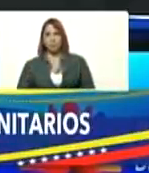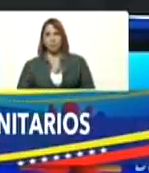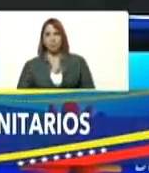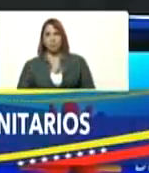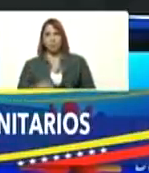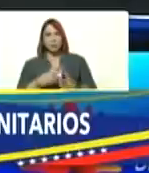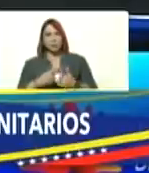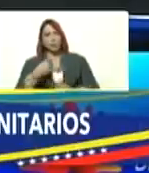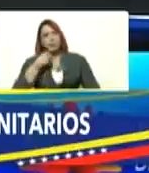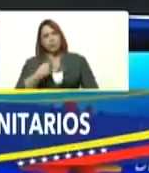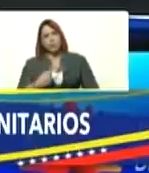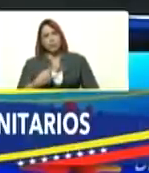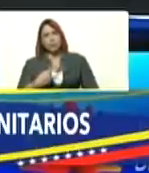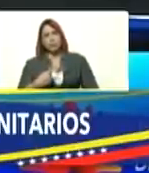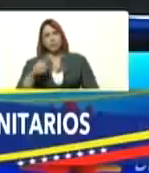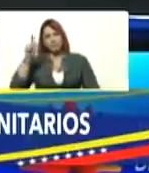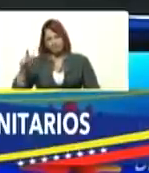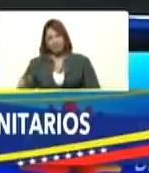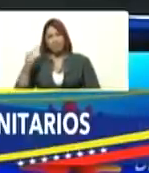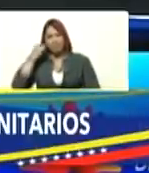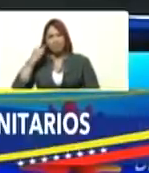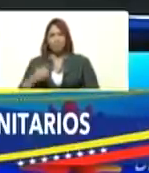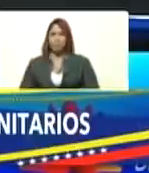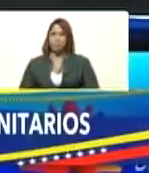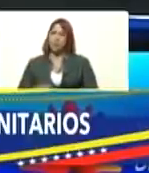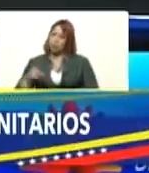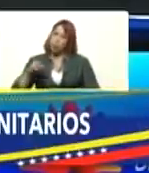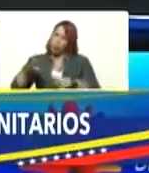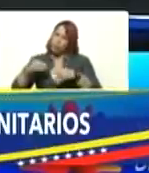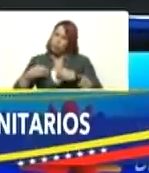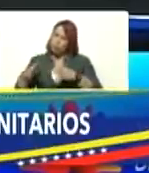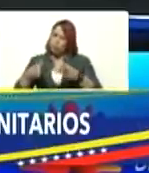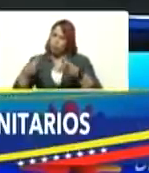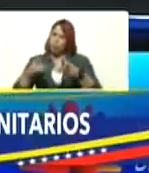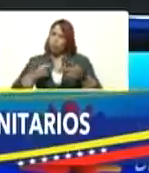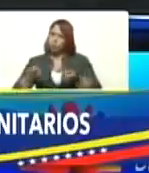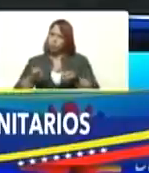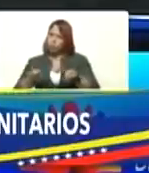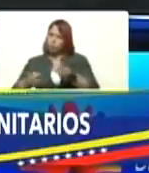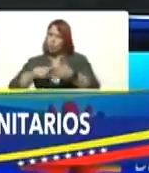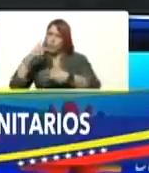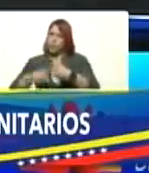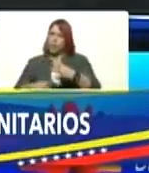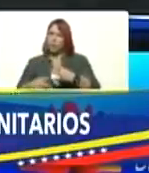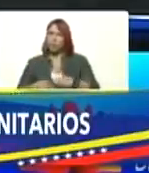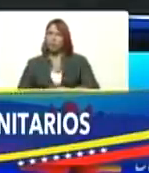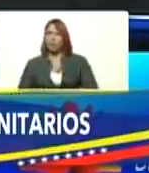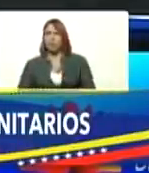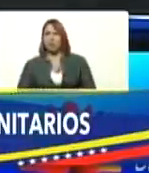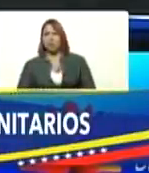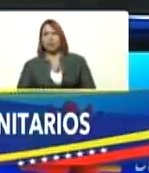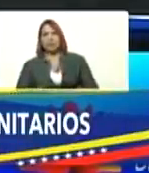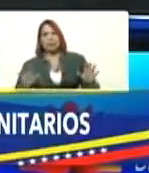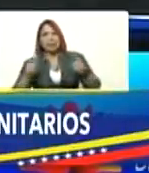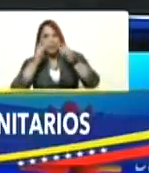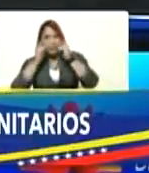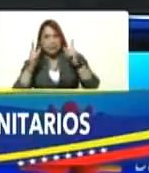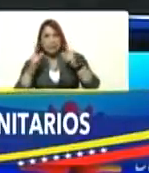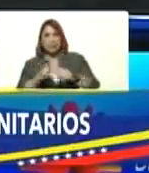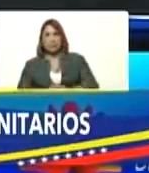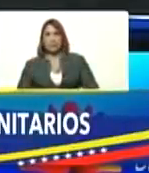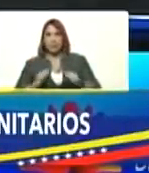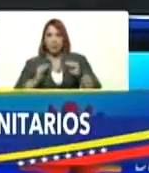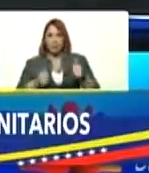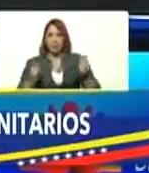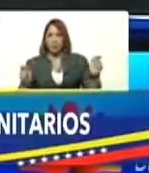Entonces yo le dije, Carmen, asume la conducción y coordinación de ese plan. No, increíble. Empezó